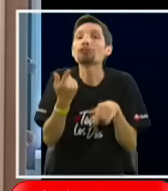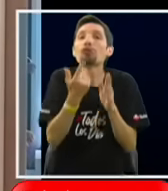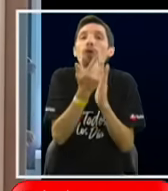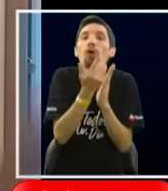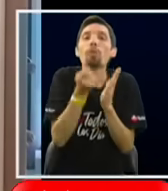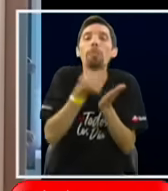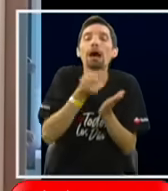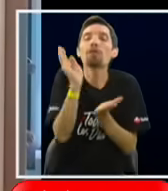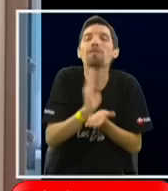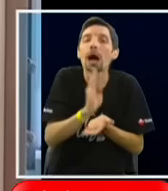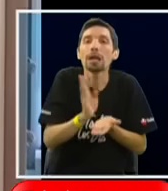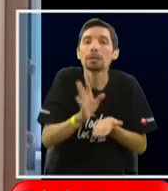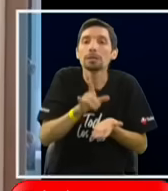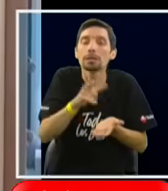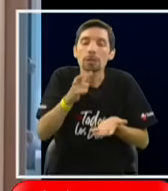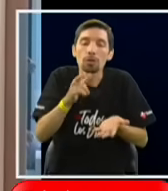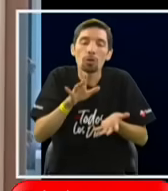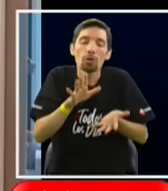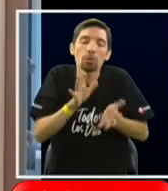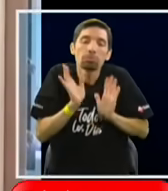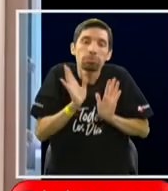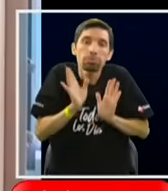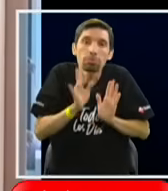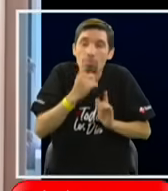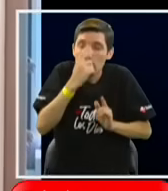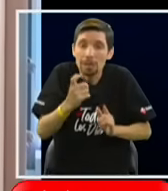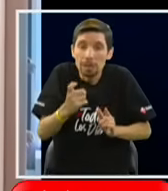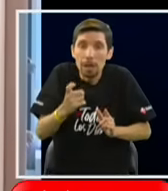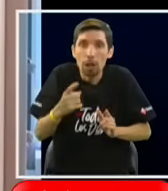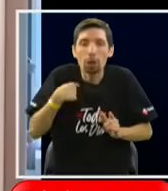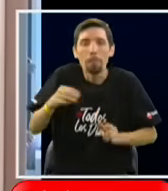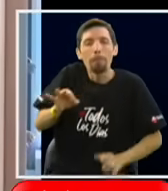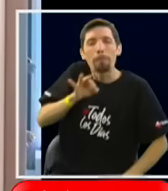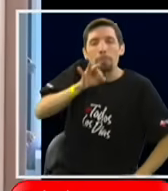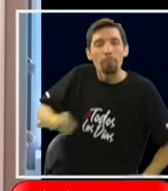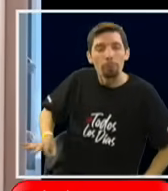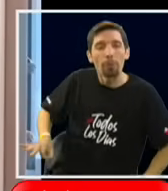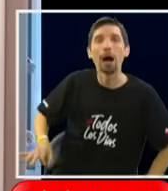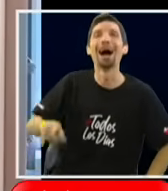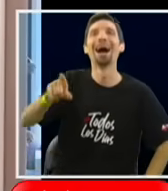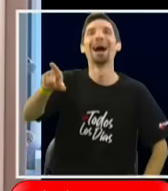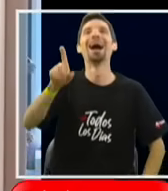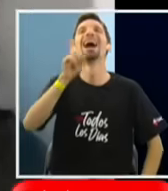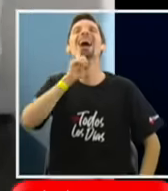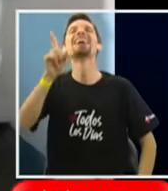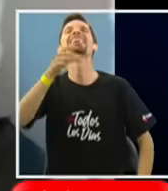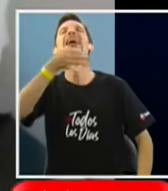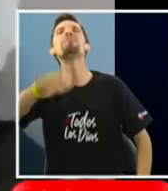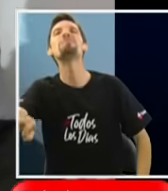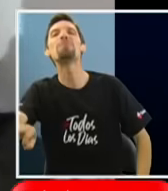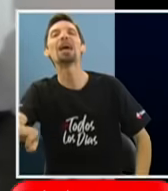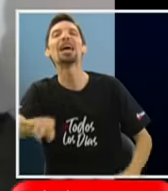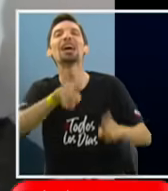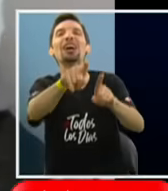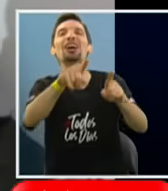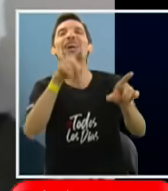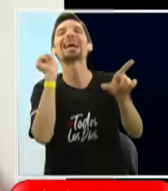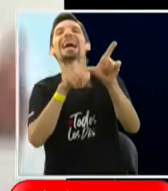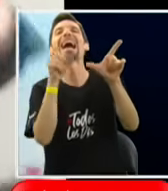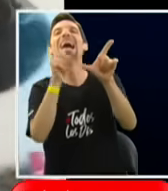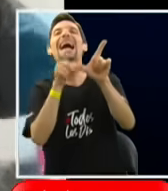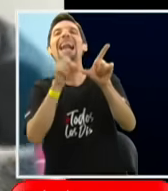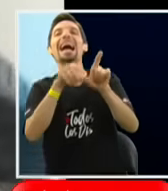básico y hay que ser concisos y muy serios. Weón, qué se cagó. Weón, se escuchó clarísimo el